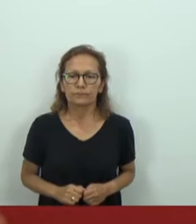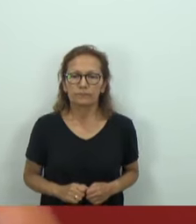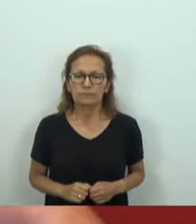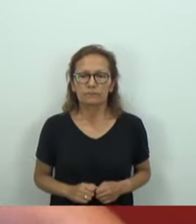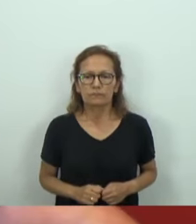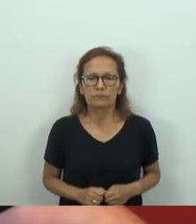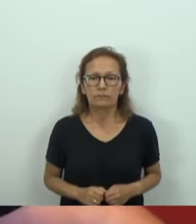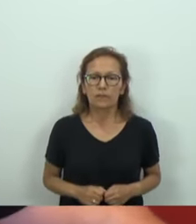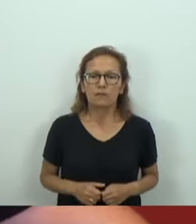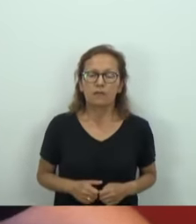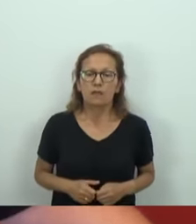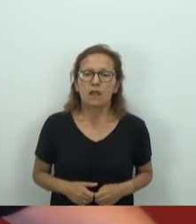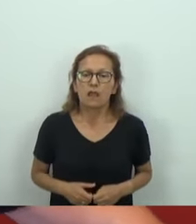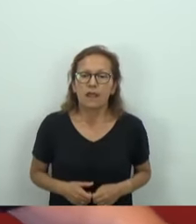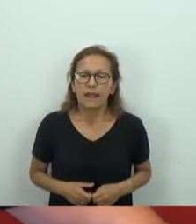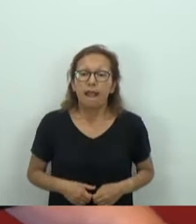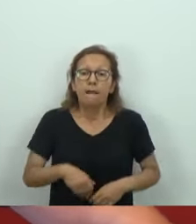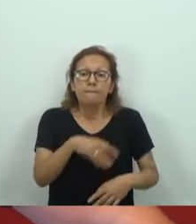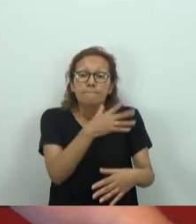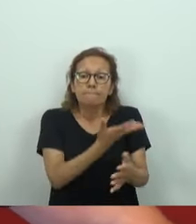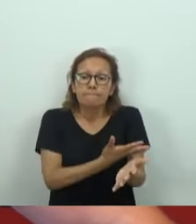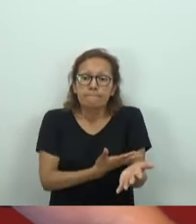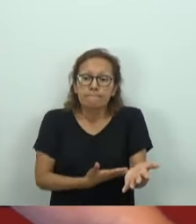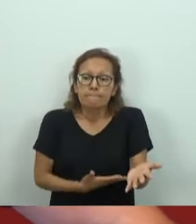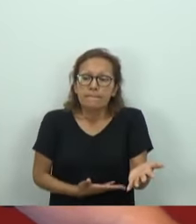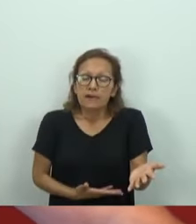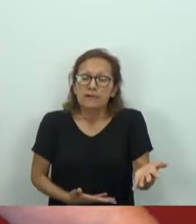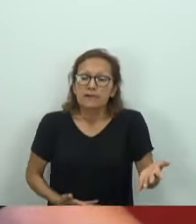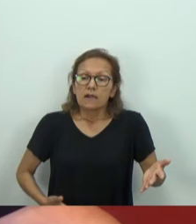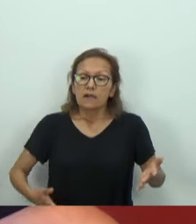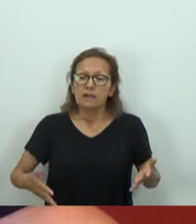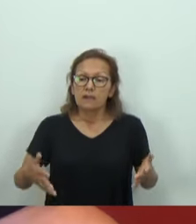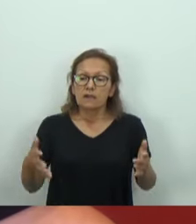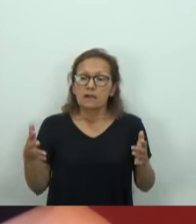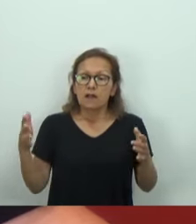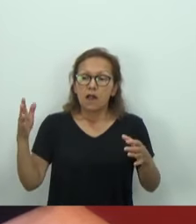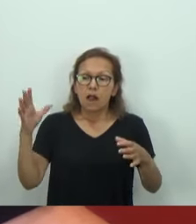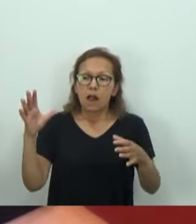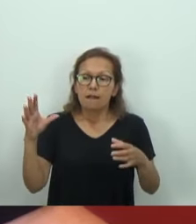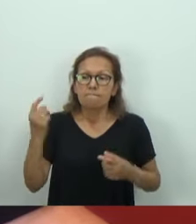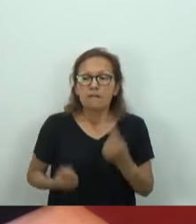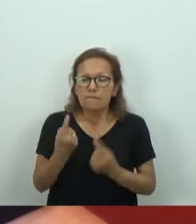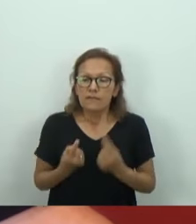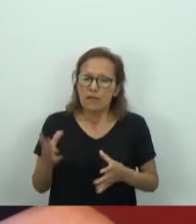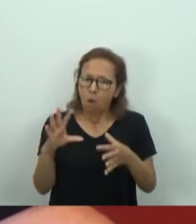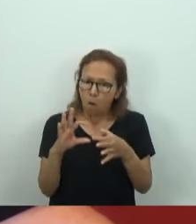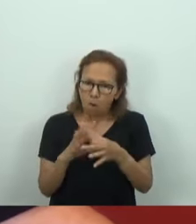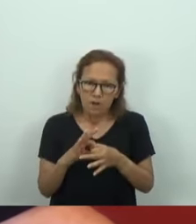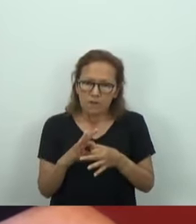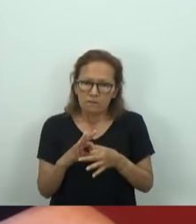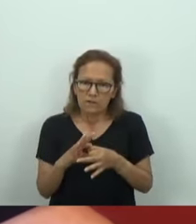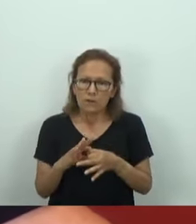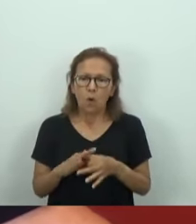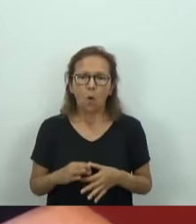Ahora tenéis que saber una cosa, que la sangre no es compatible. Si tú tienes un accidente o tienes una